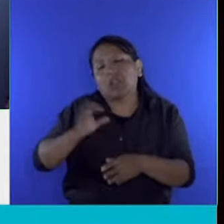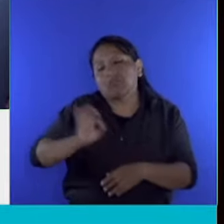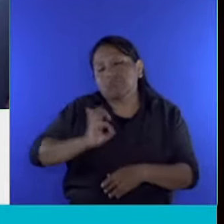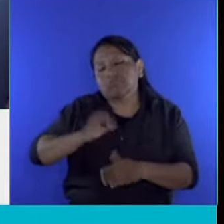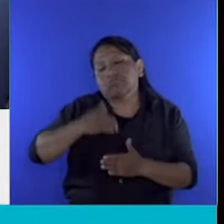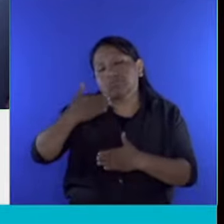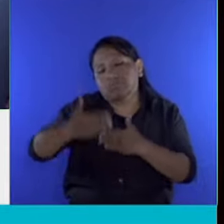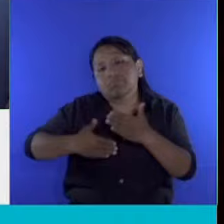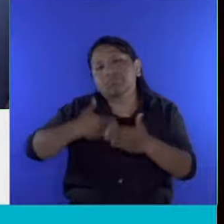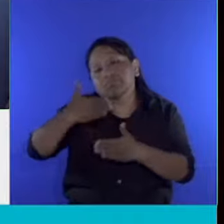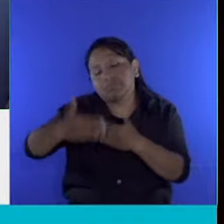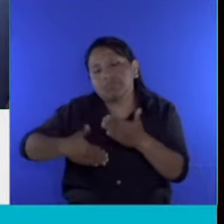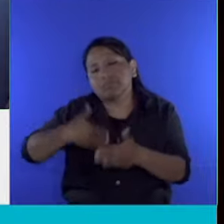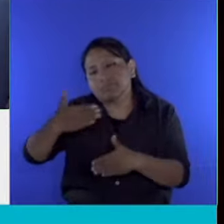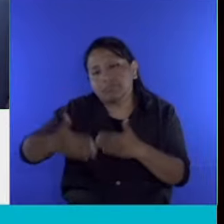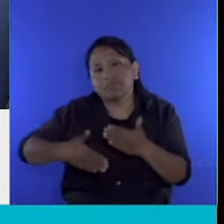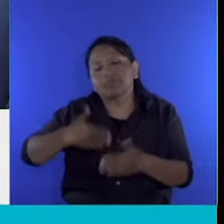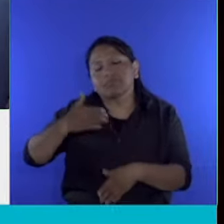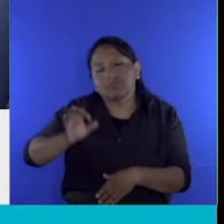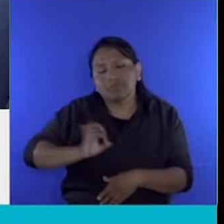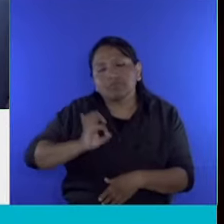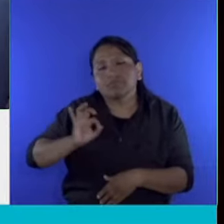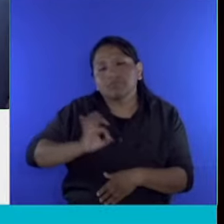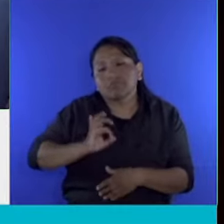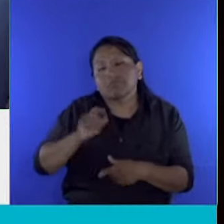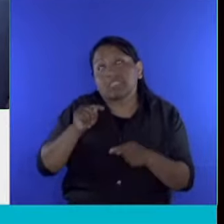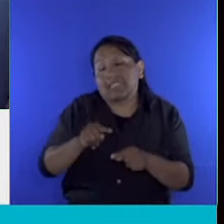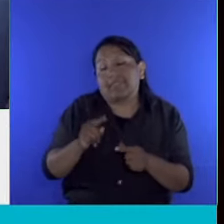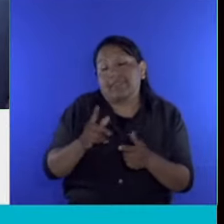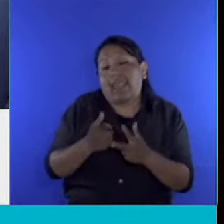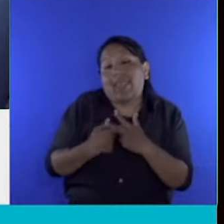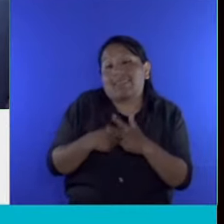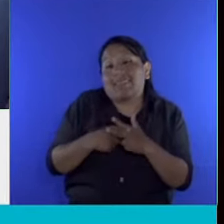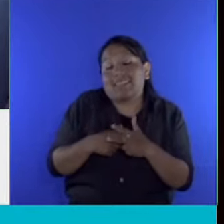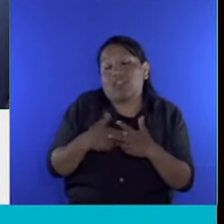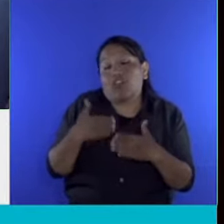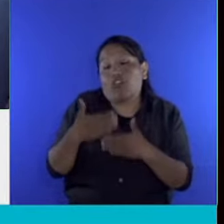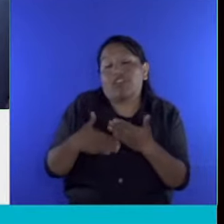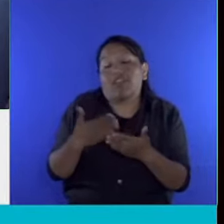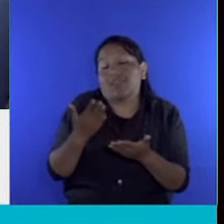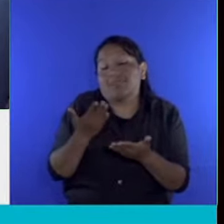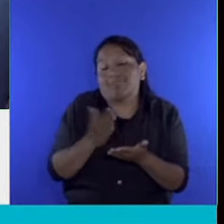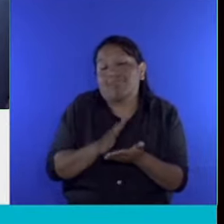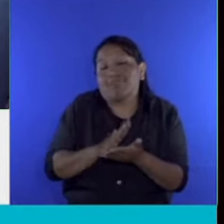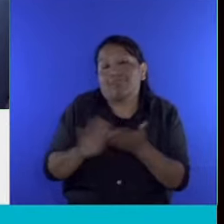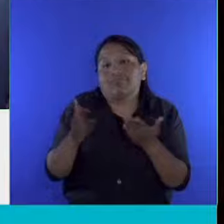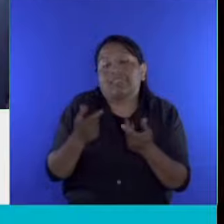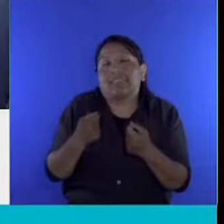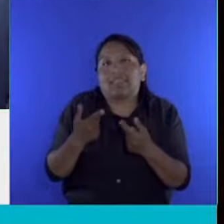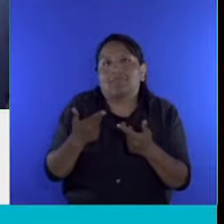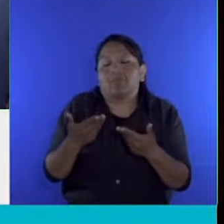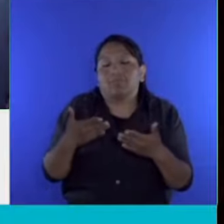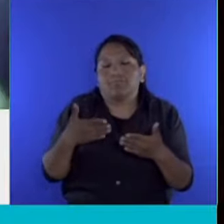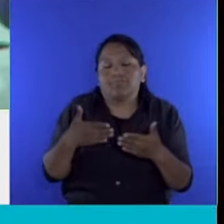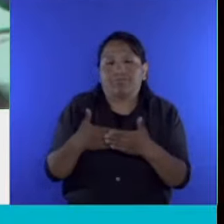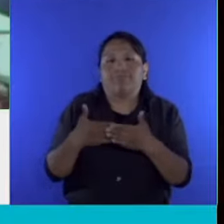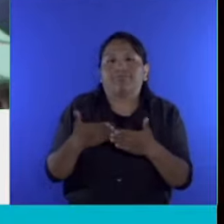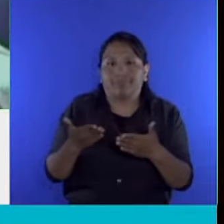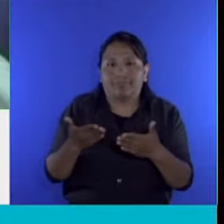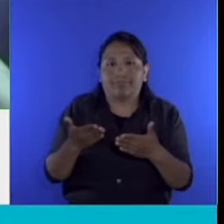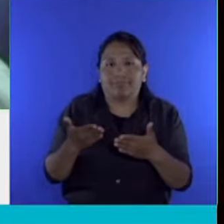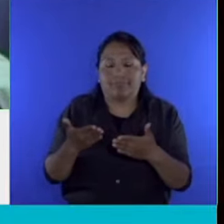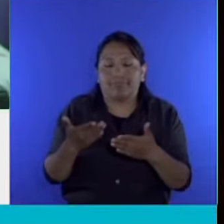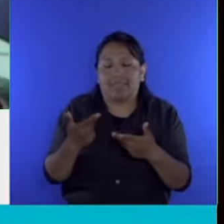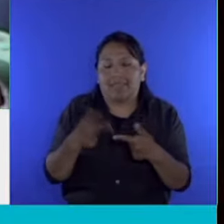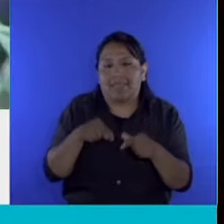años esto O mejor dicho la tecnología le impone limitaciones